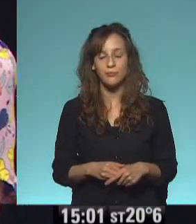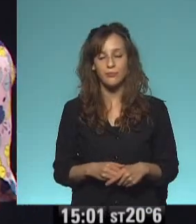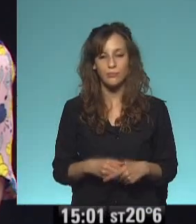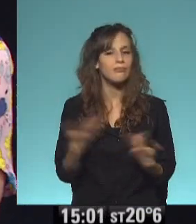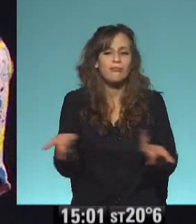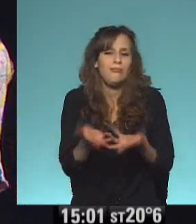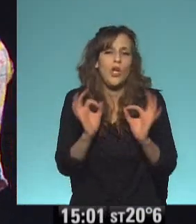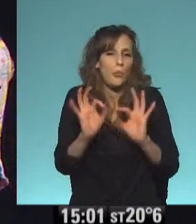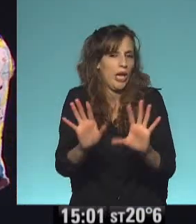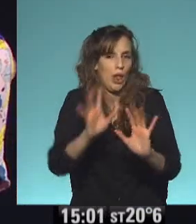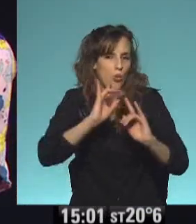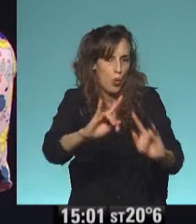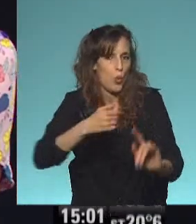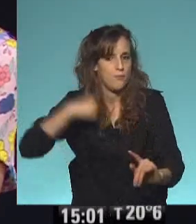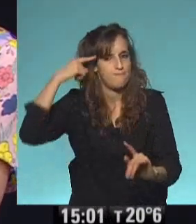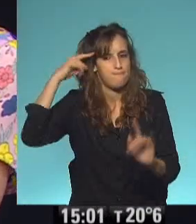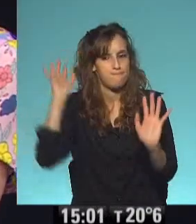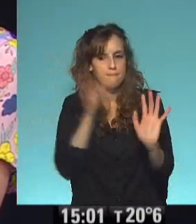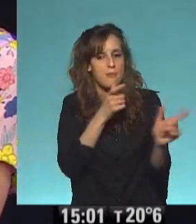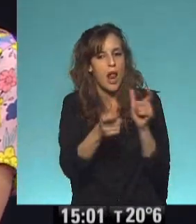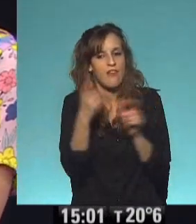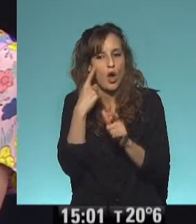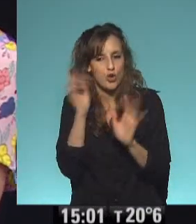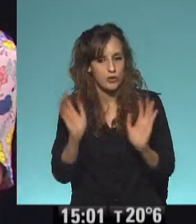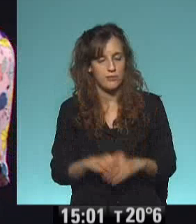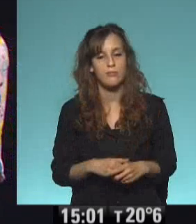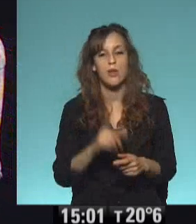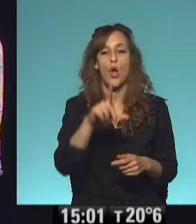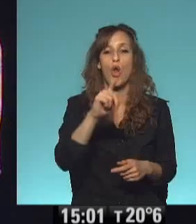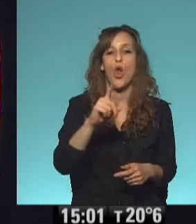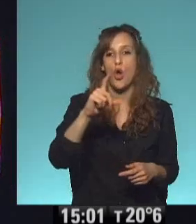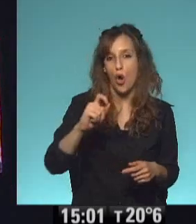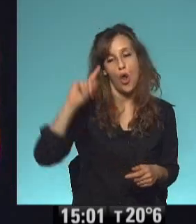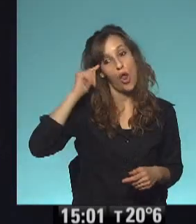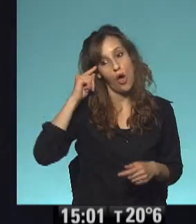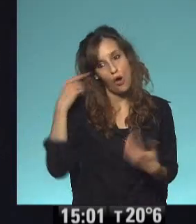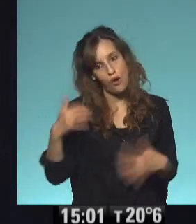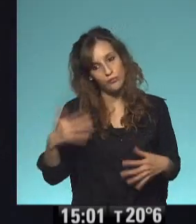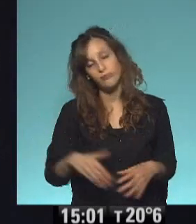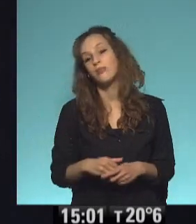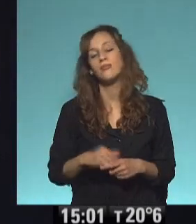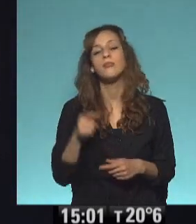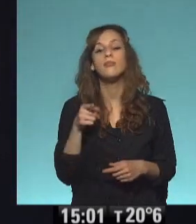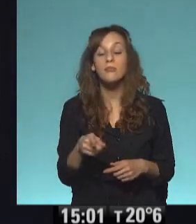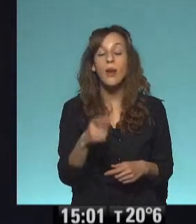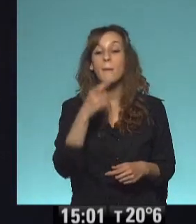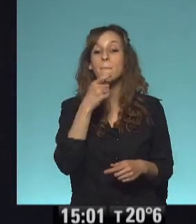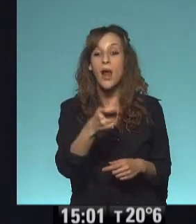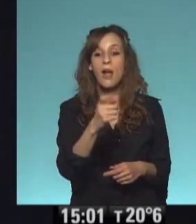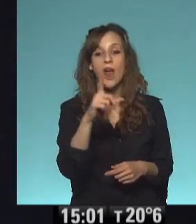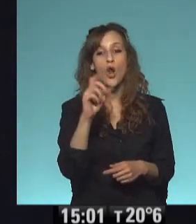Bueno, y después piensan los chicos. Loco. Y las chicas. Loco. Loco. Es verdad. Acá ya escribí la palabra, entonces,